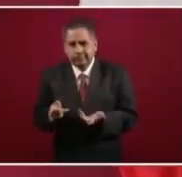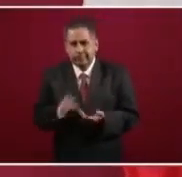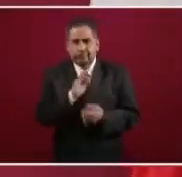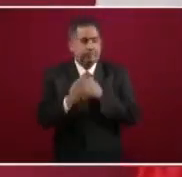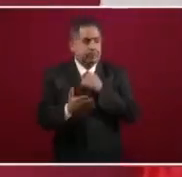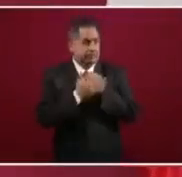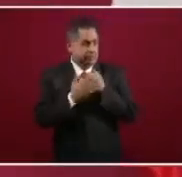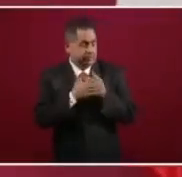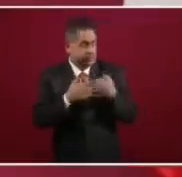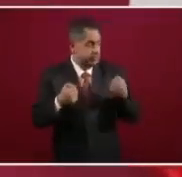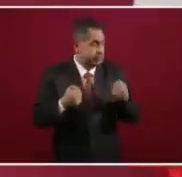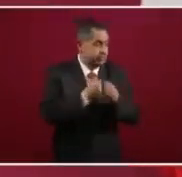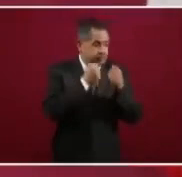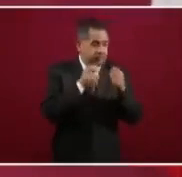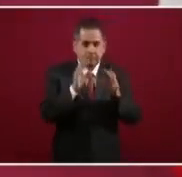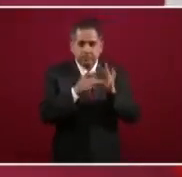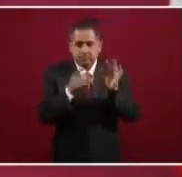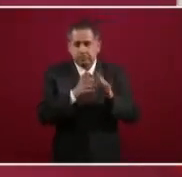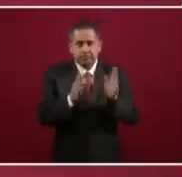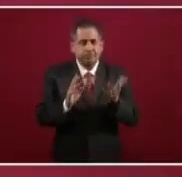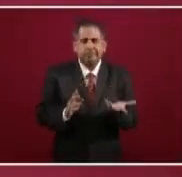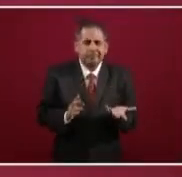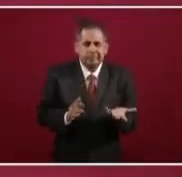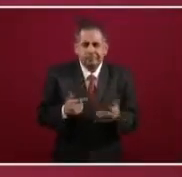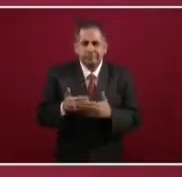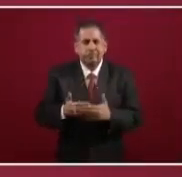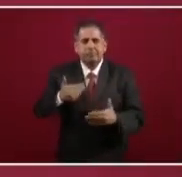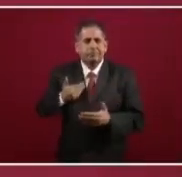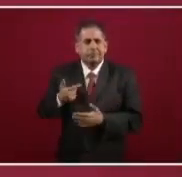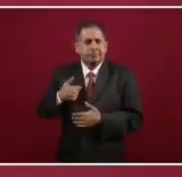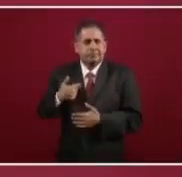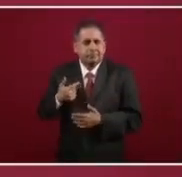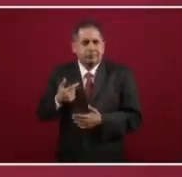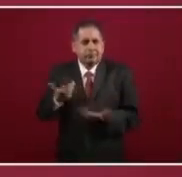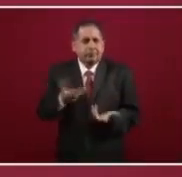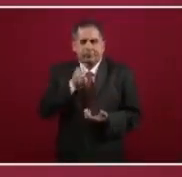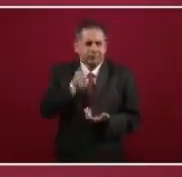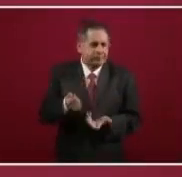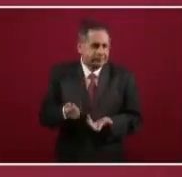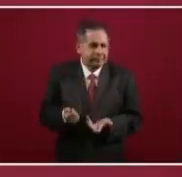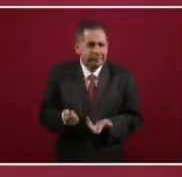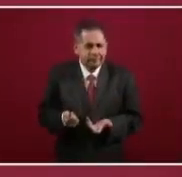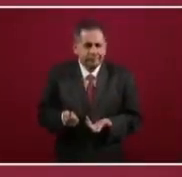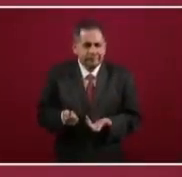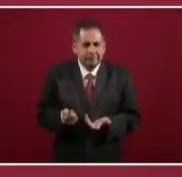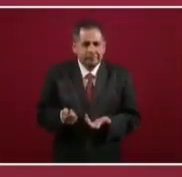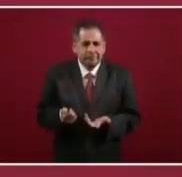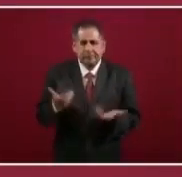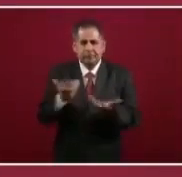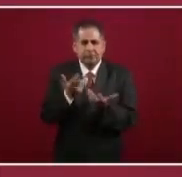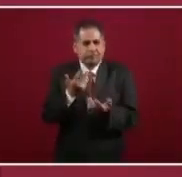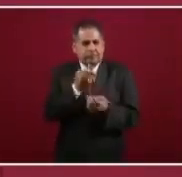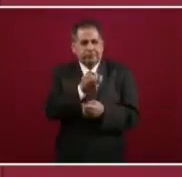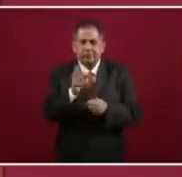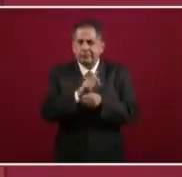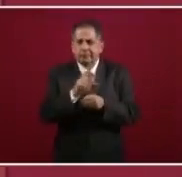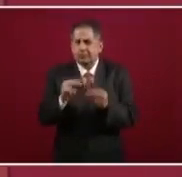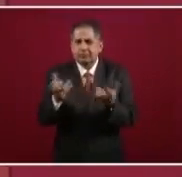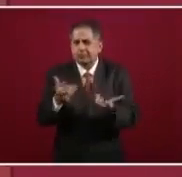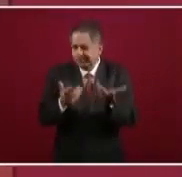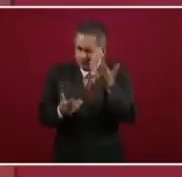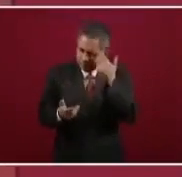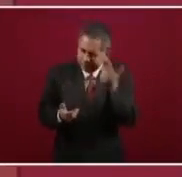riesgo si hubiese llegado a eso pues no se hace ese día